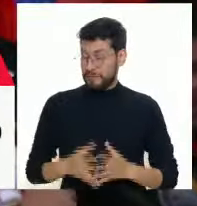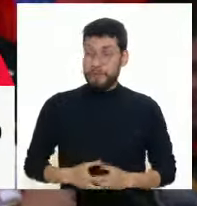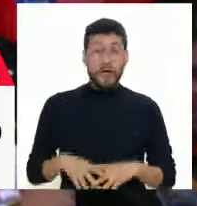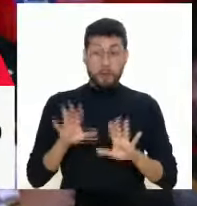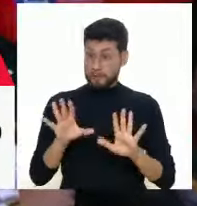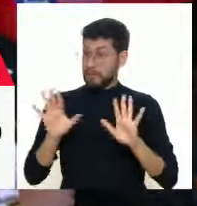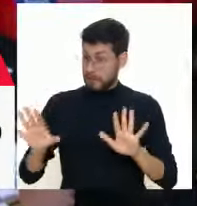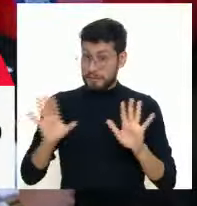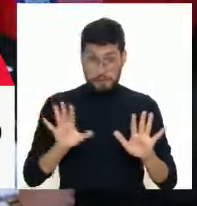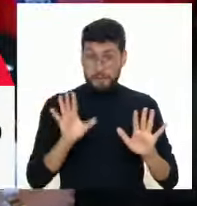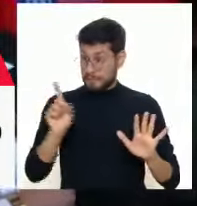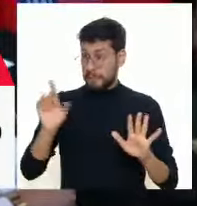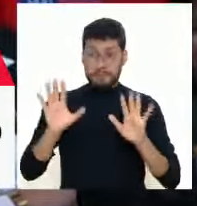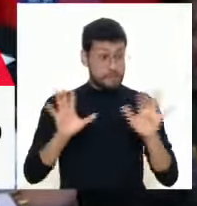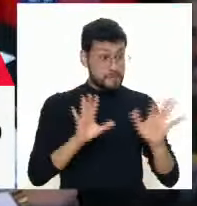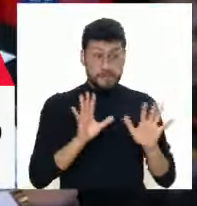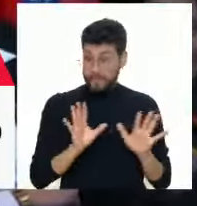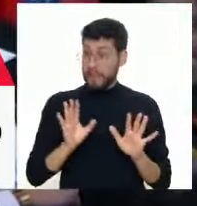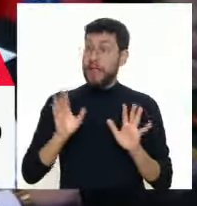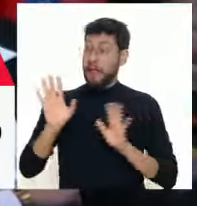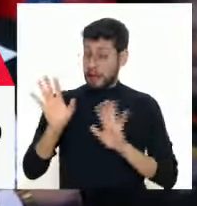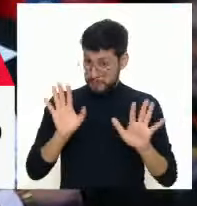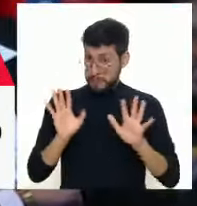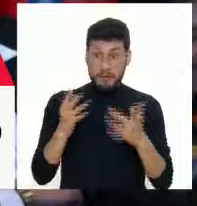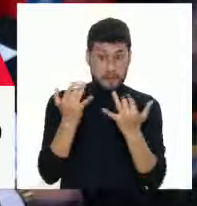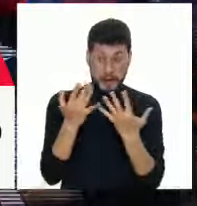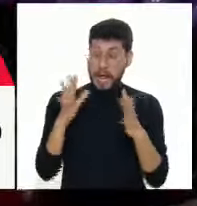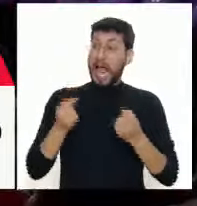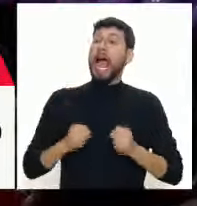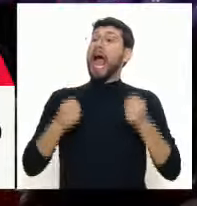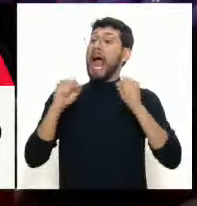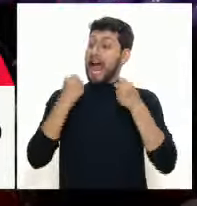Bueno, chicos, espérense,